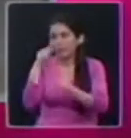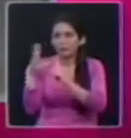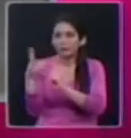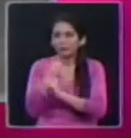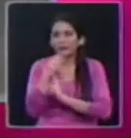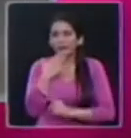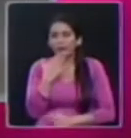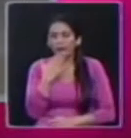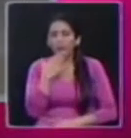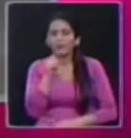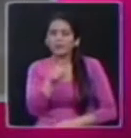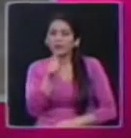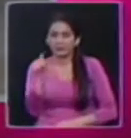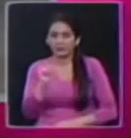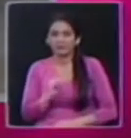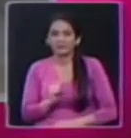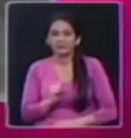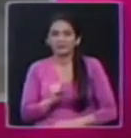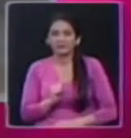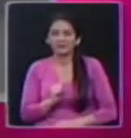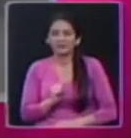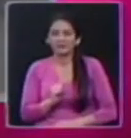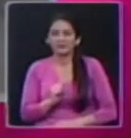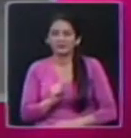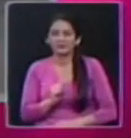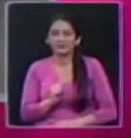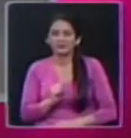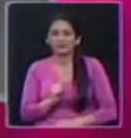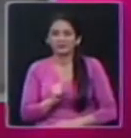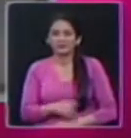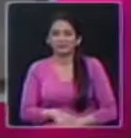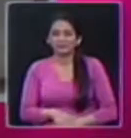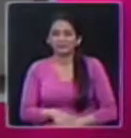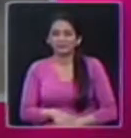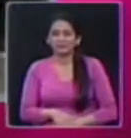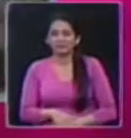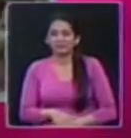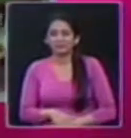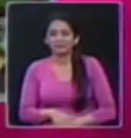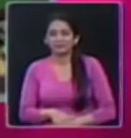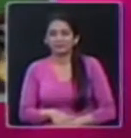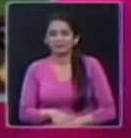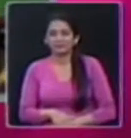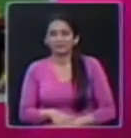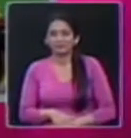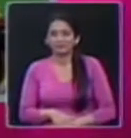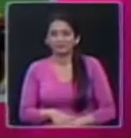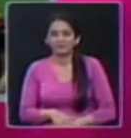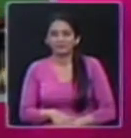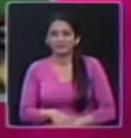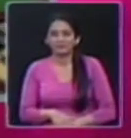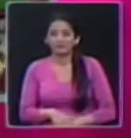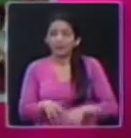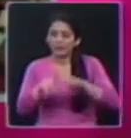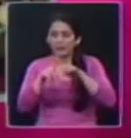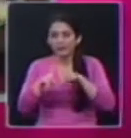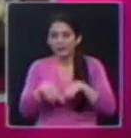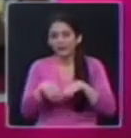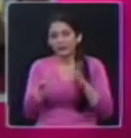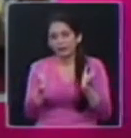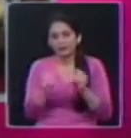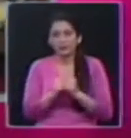las metas financieras de un joven o de un niño pueden estar basadas en cosas muy pequeñas, ¿no? Por ejemplo,